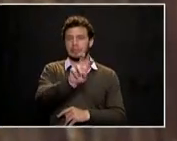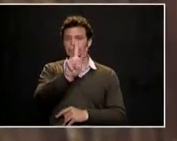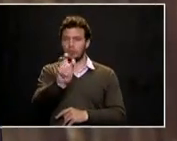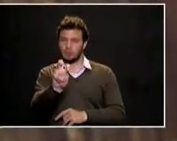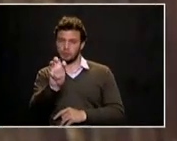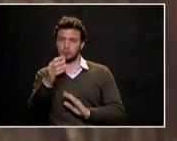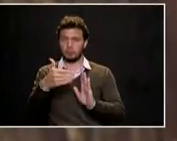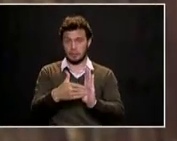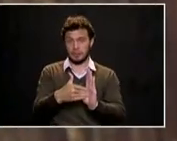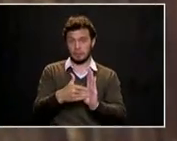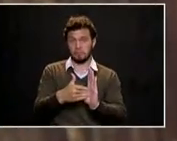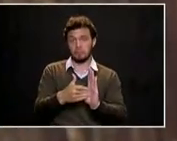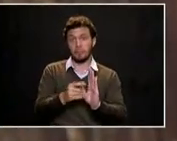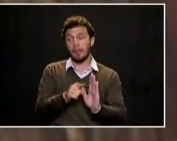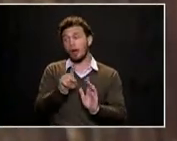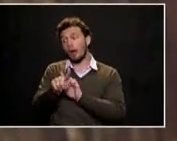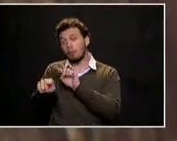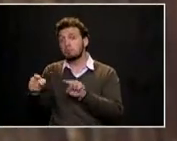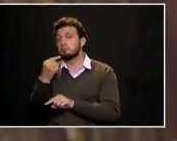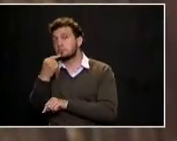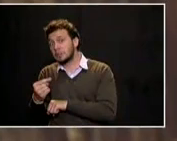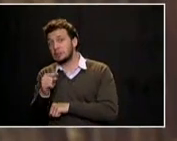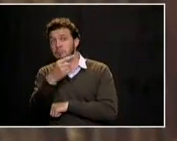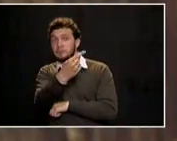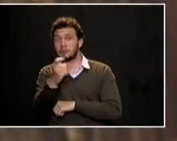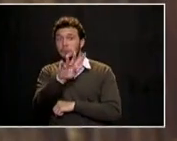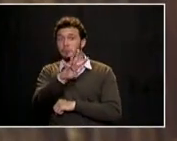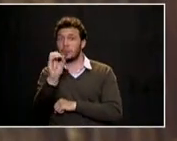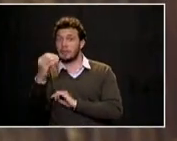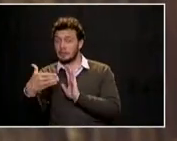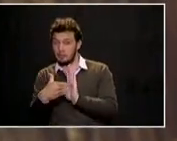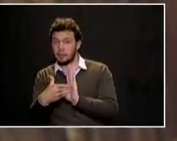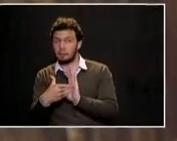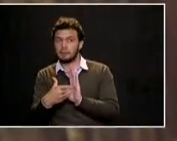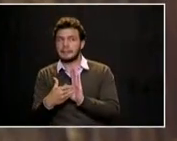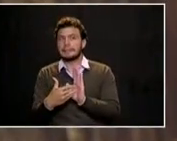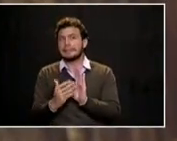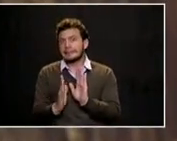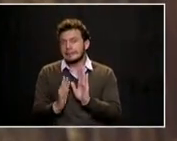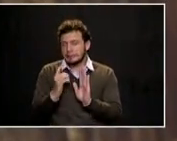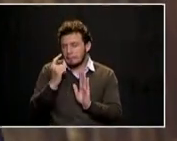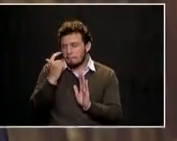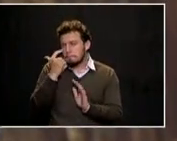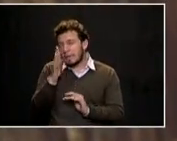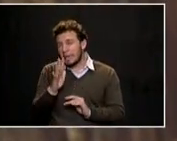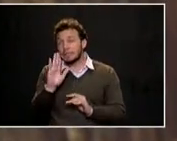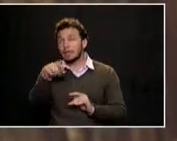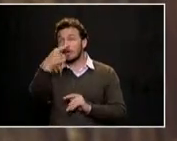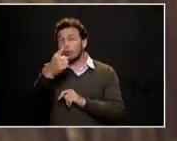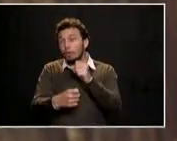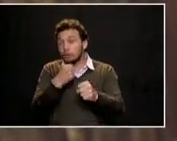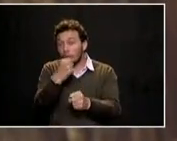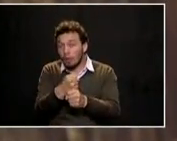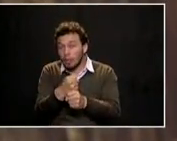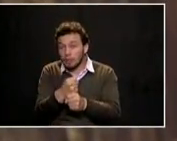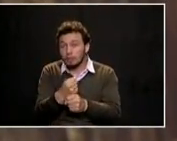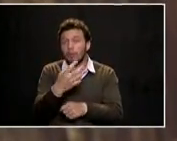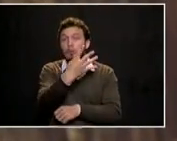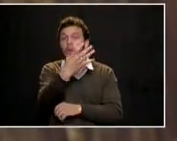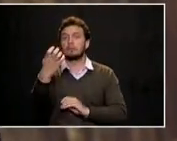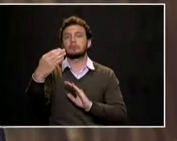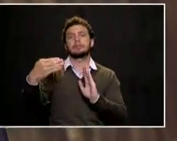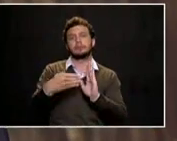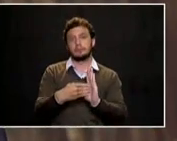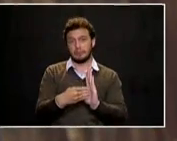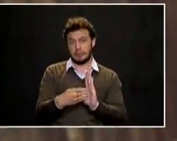aquí dice que hay 140 mil y se presupuesta que para el año entrante van a haber 200 mil, y esto producto del cierre de fronteras hoy